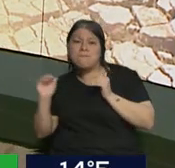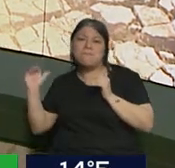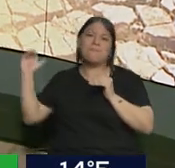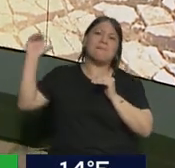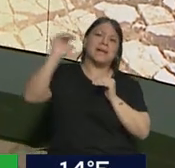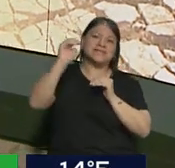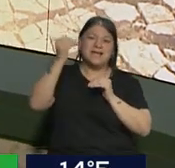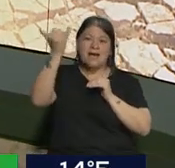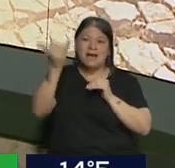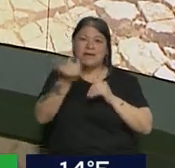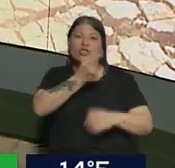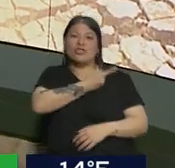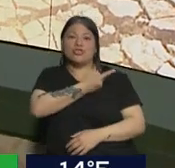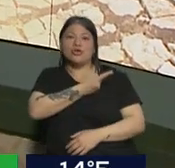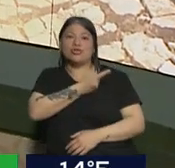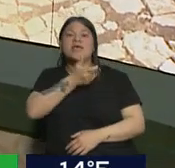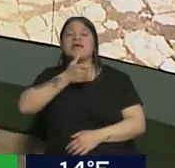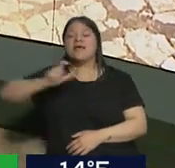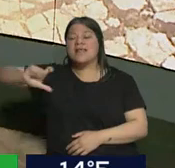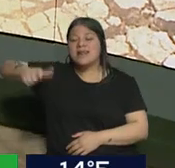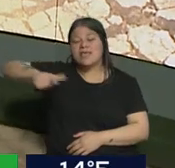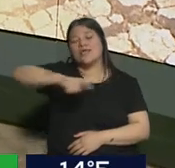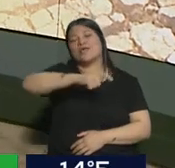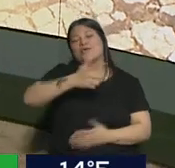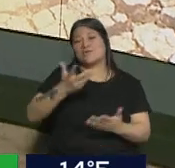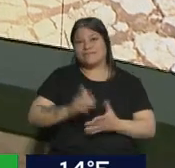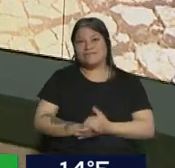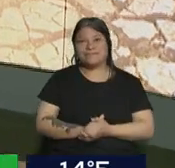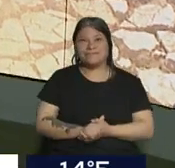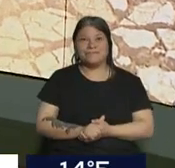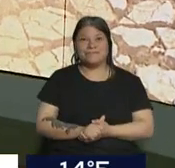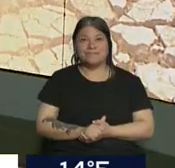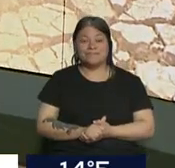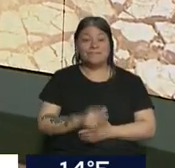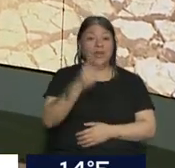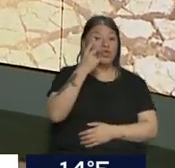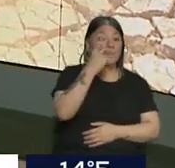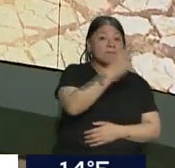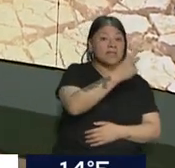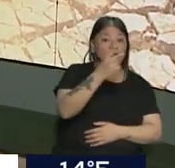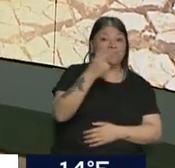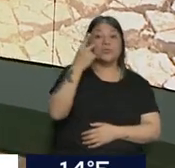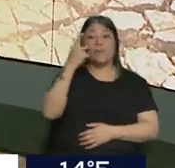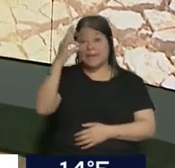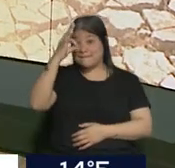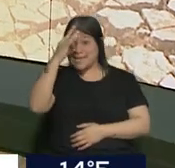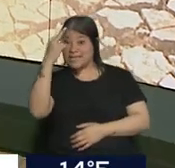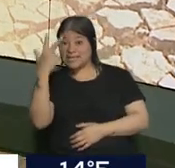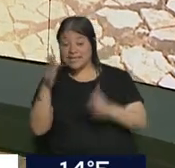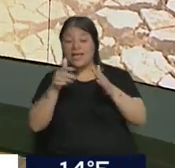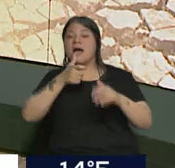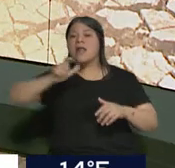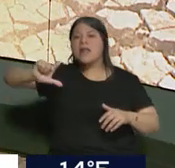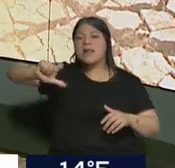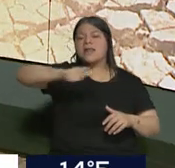todo lo que es el sector del agro. Fíjense ustedes, durante el 2022-2023 el caudal del río